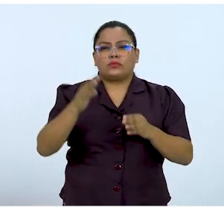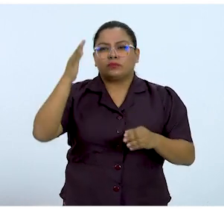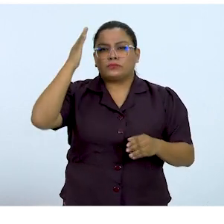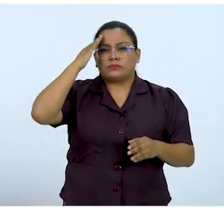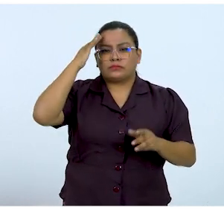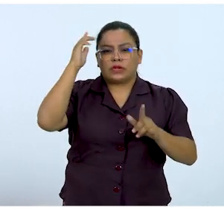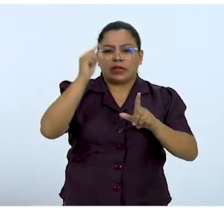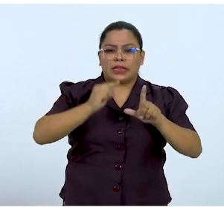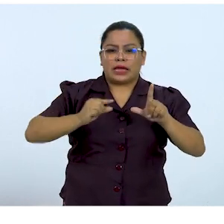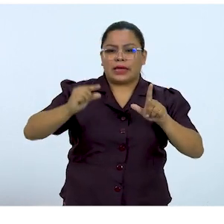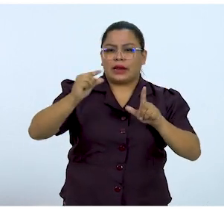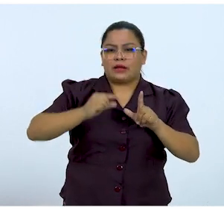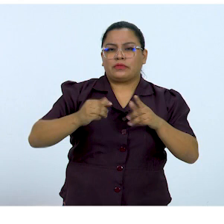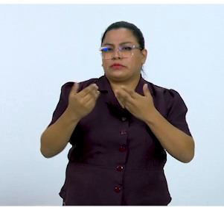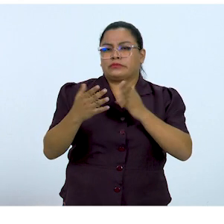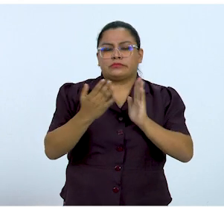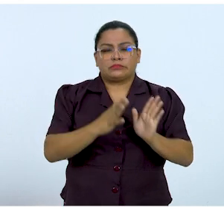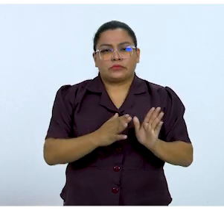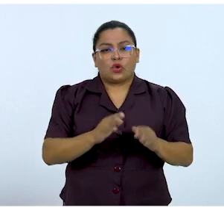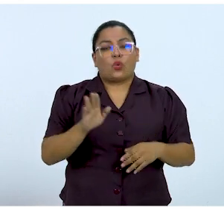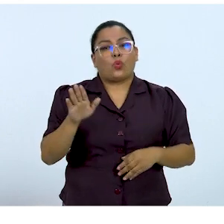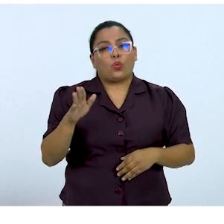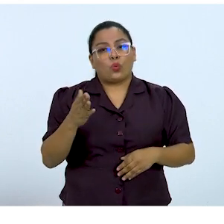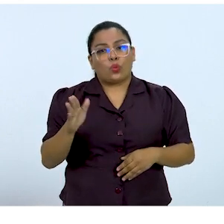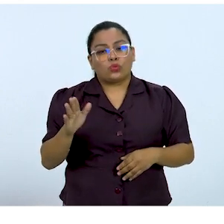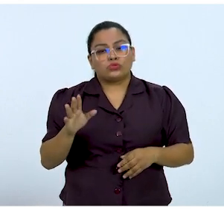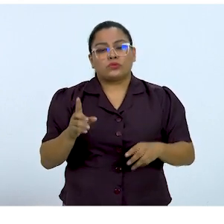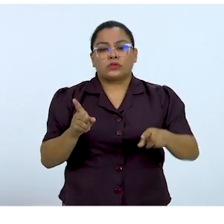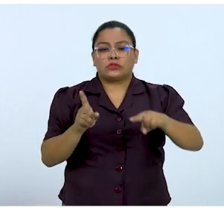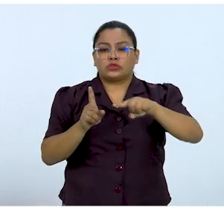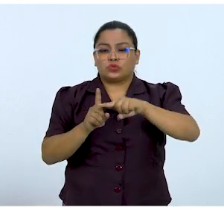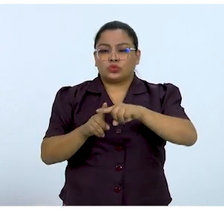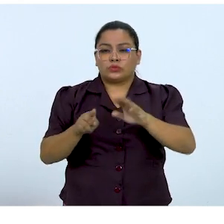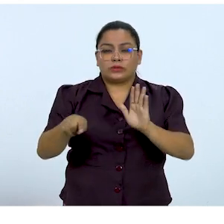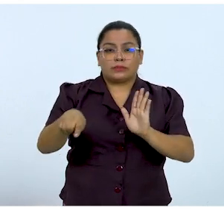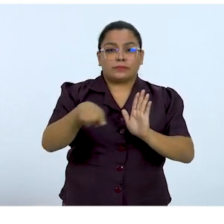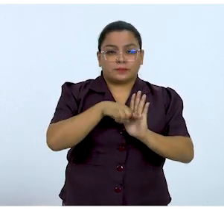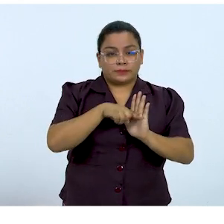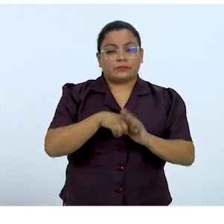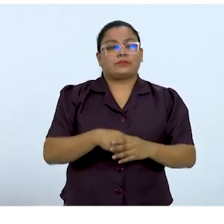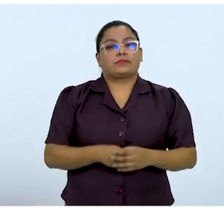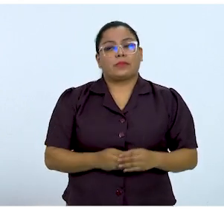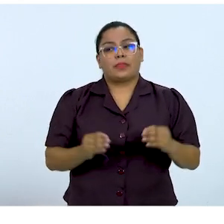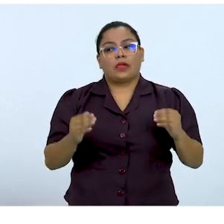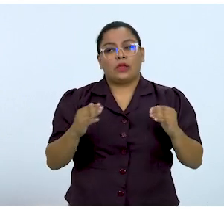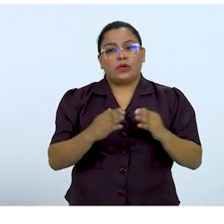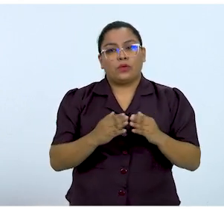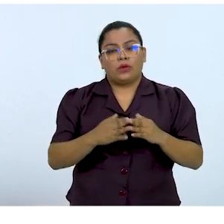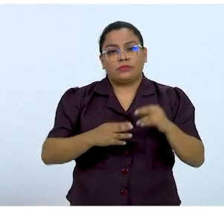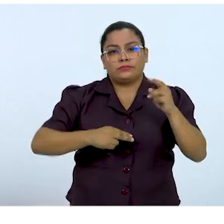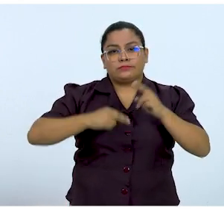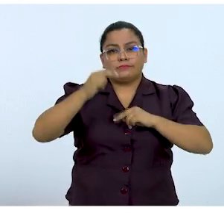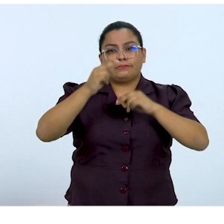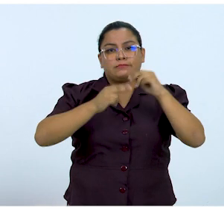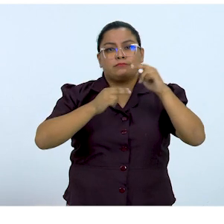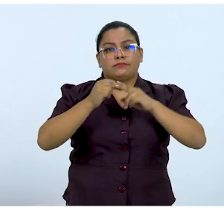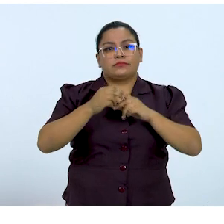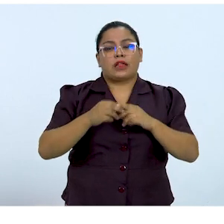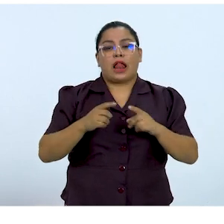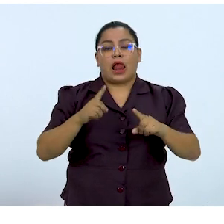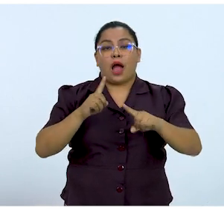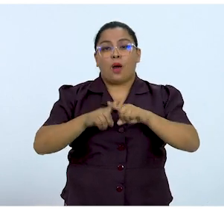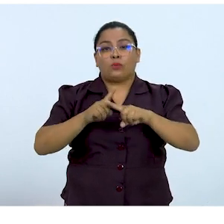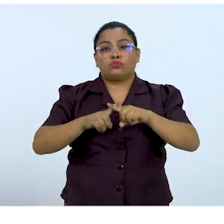Además, conocemos la gráfica de cintas, que se utiliza para la suma y para la resta, y también construimos